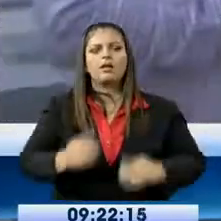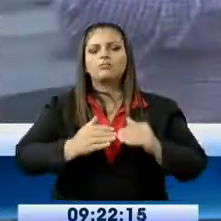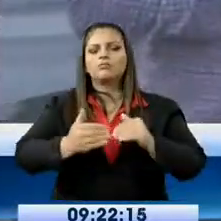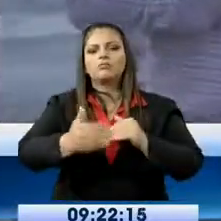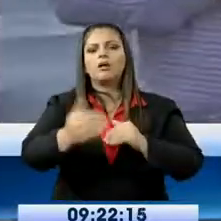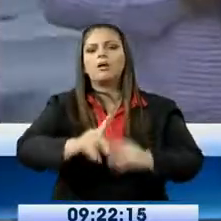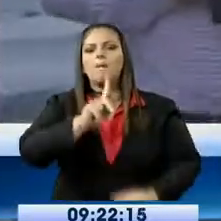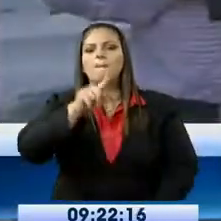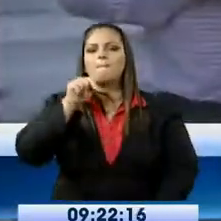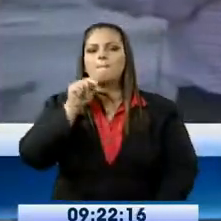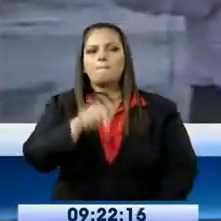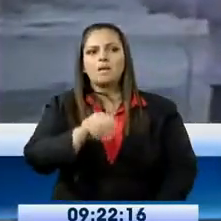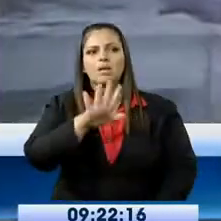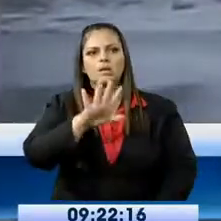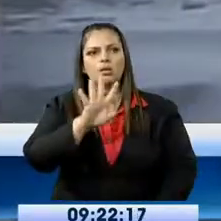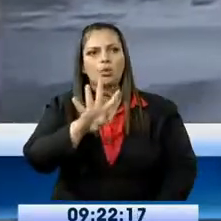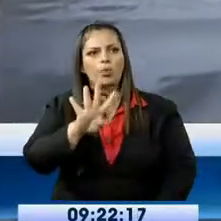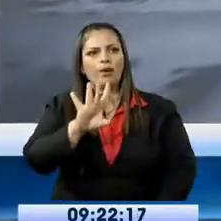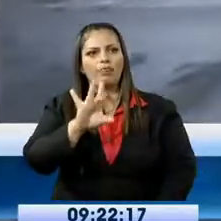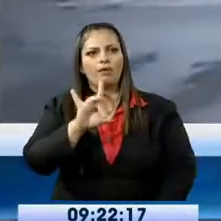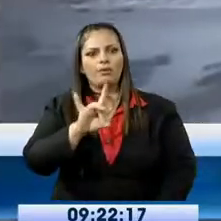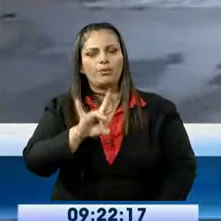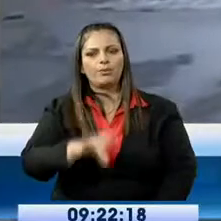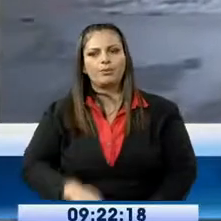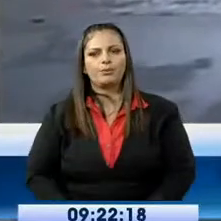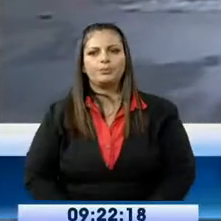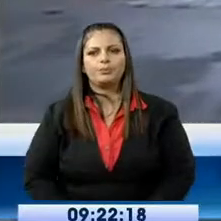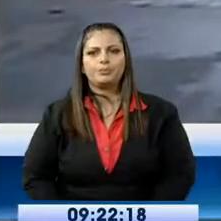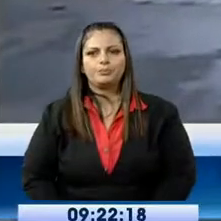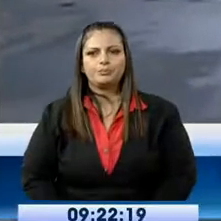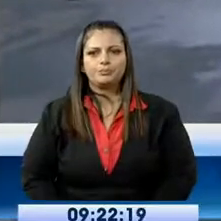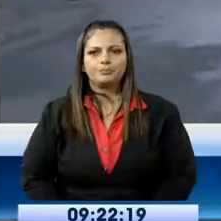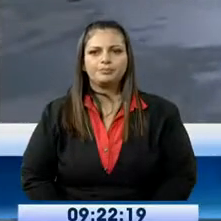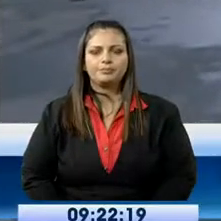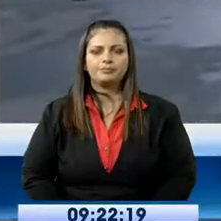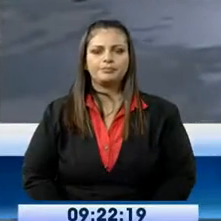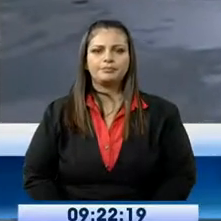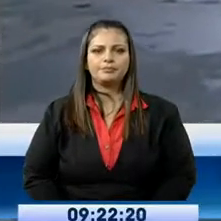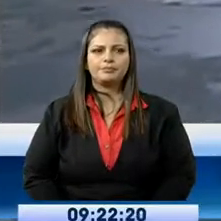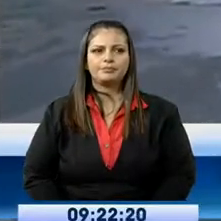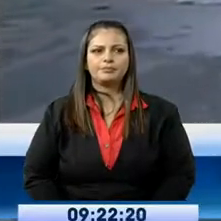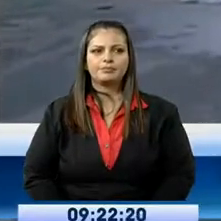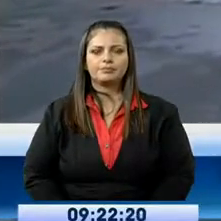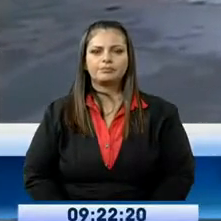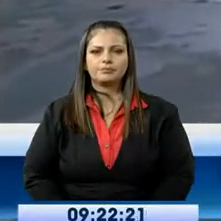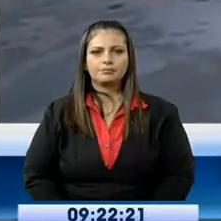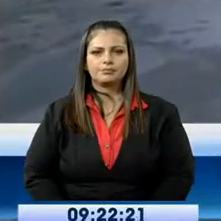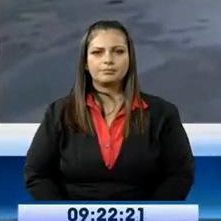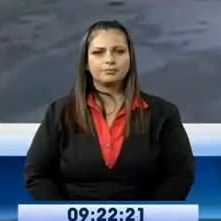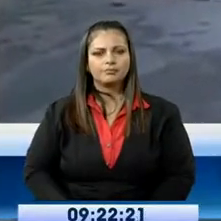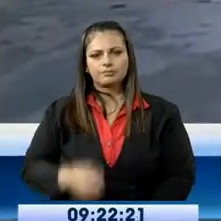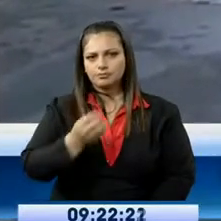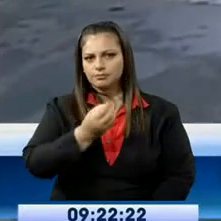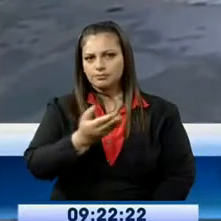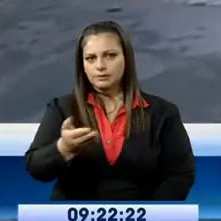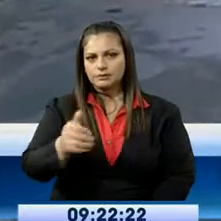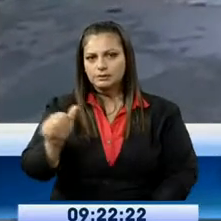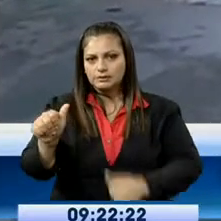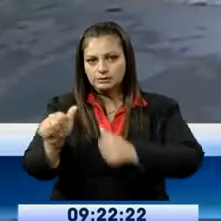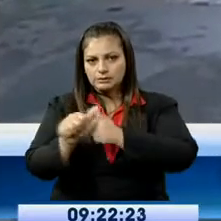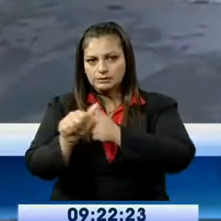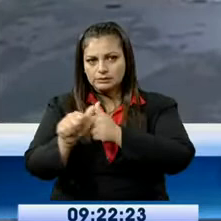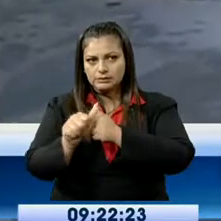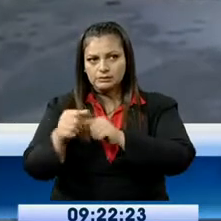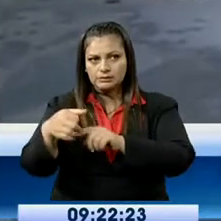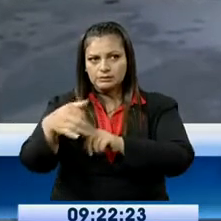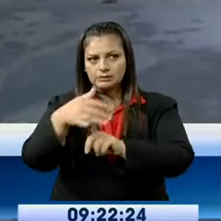¿1548? Manzana 1548, Lotes de la Alegría. Por si acaso, solamente como una referencia junto al parque que siempre